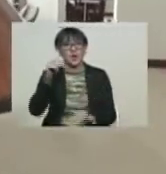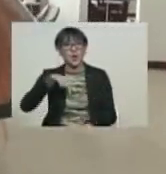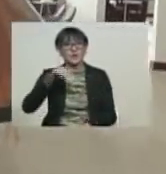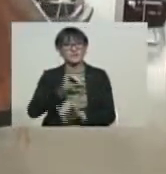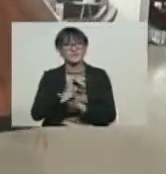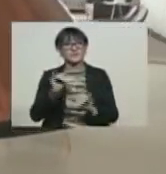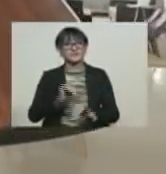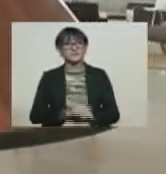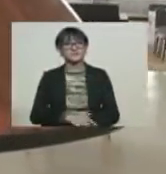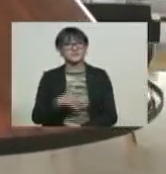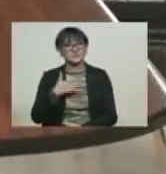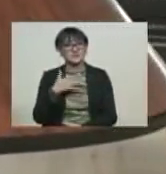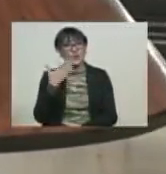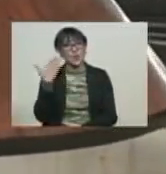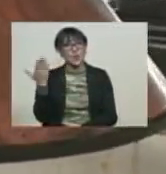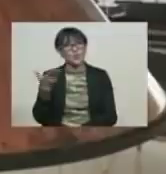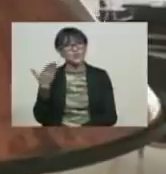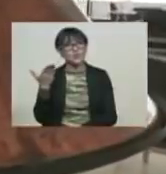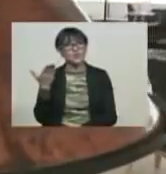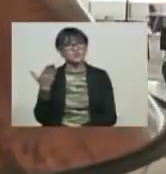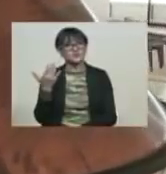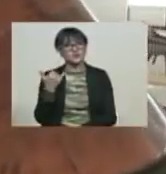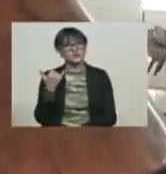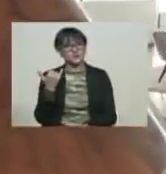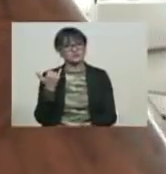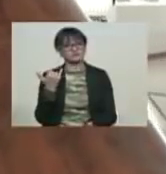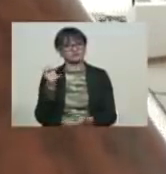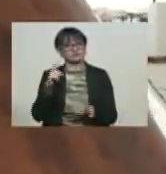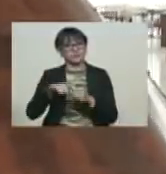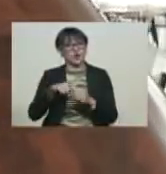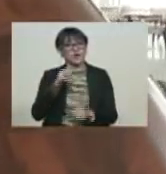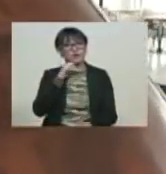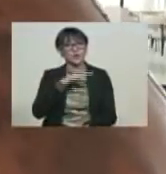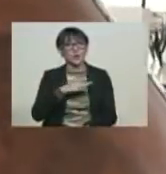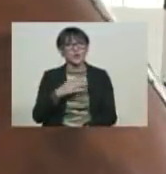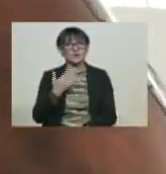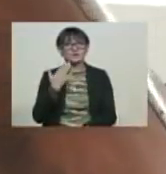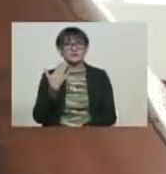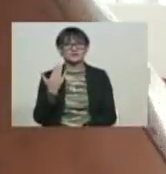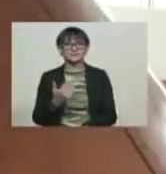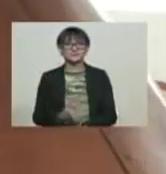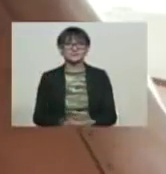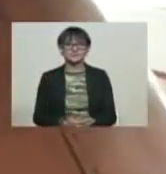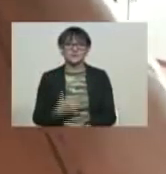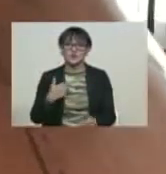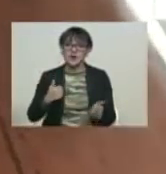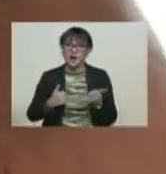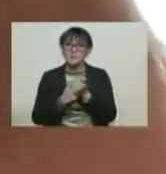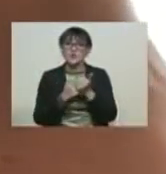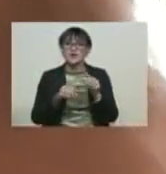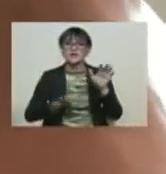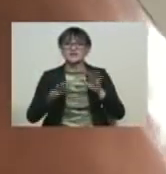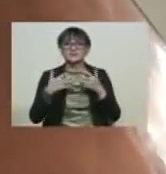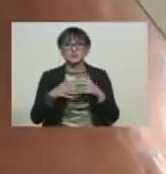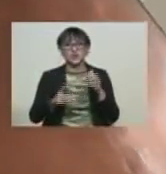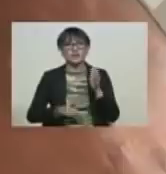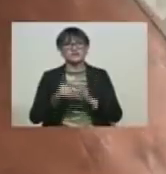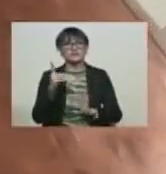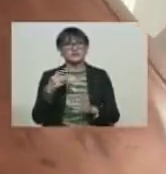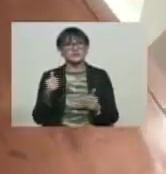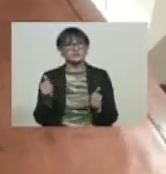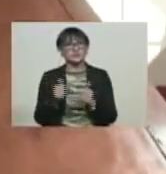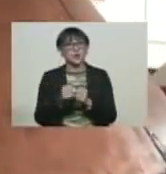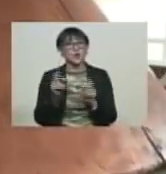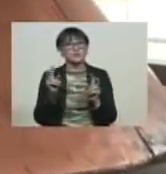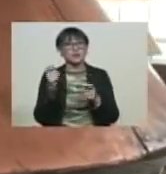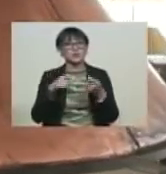hoy. Yo me siento muy orgullosa de ser parte de esta historia, de acompañarlo a usted en los 15 motores de desarrollo, el